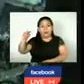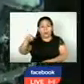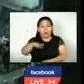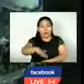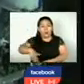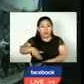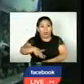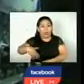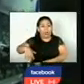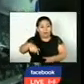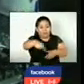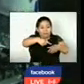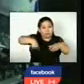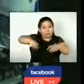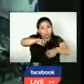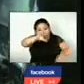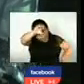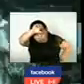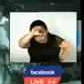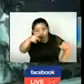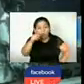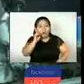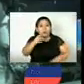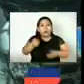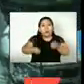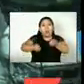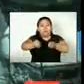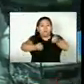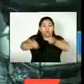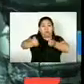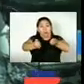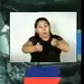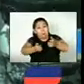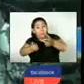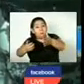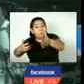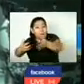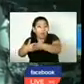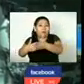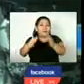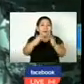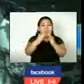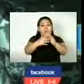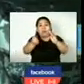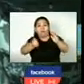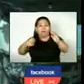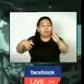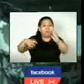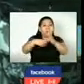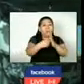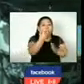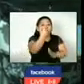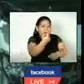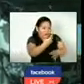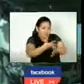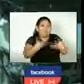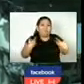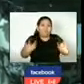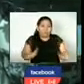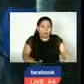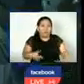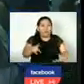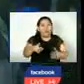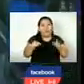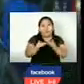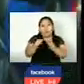antiguo Cuscatlán un camión que se desplazaba en la vía perdió el control e impactó con una vivienda una persona resultó con golpes leves y también se